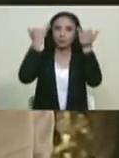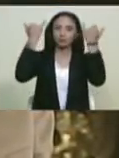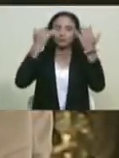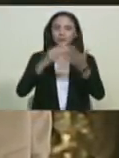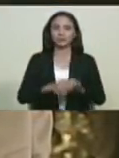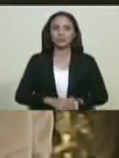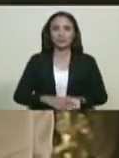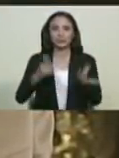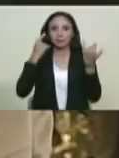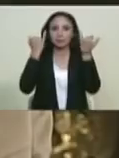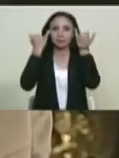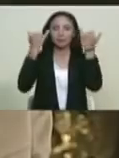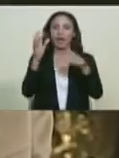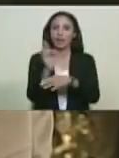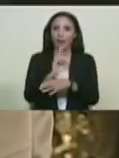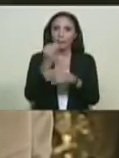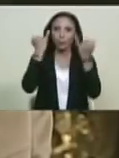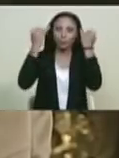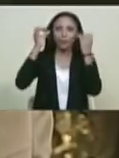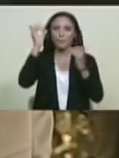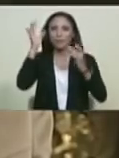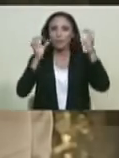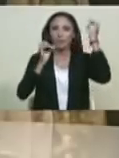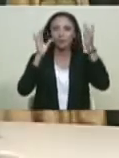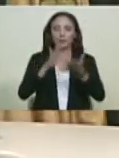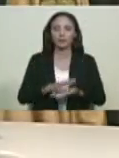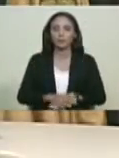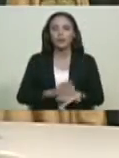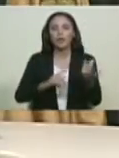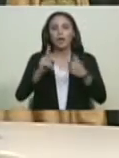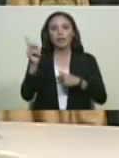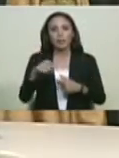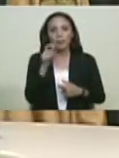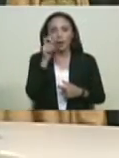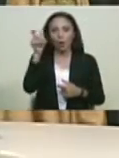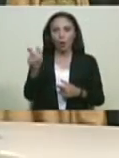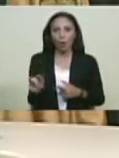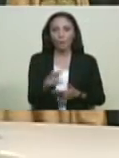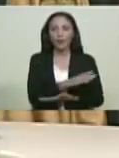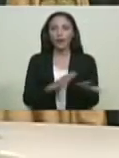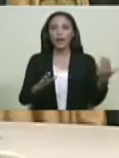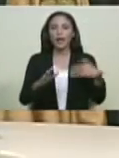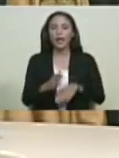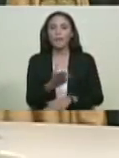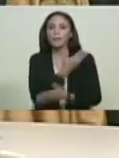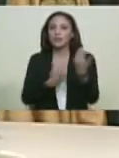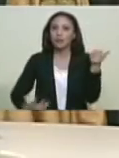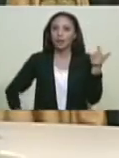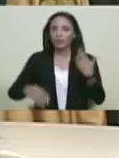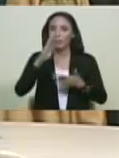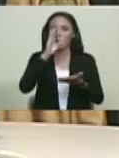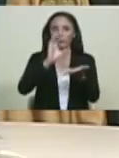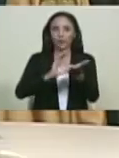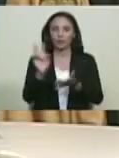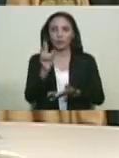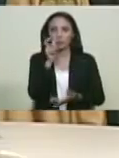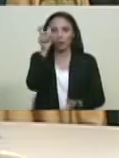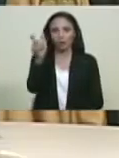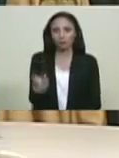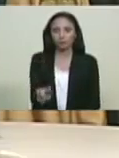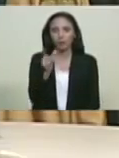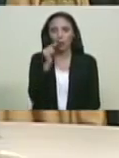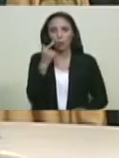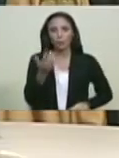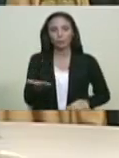y rápido y el presidente del banco central de venezuela doctor calixto